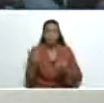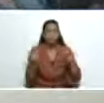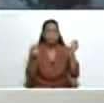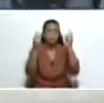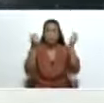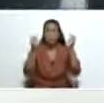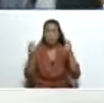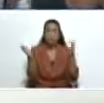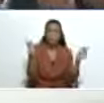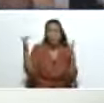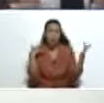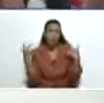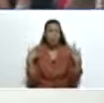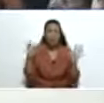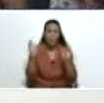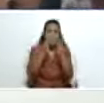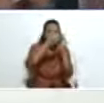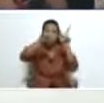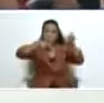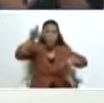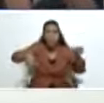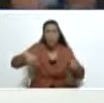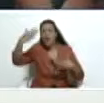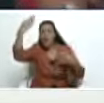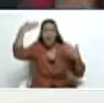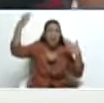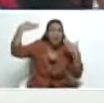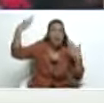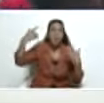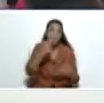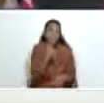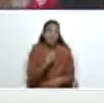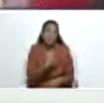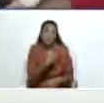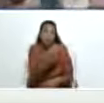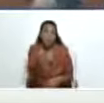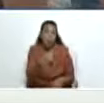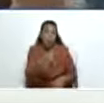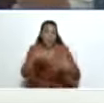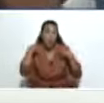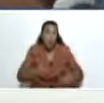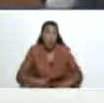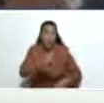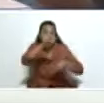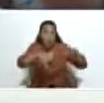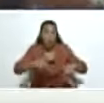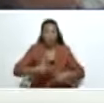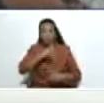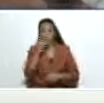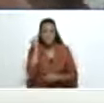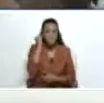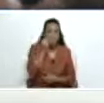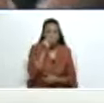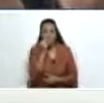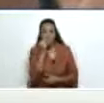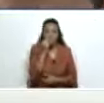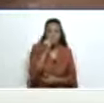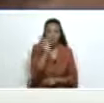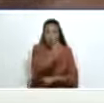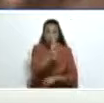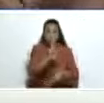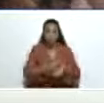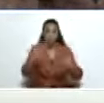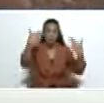tiene más contacto con el pueblo, aunque la seguridad me dice que no, porque me, ya saben, pues, me